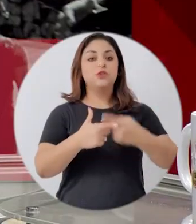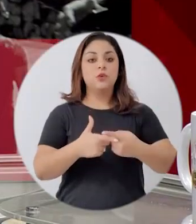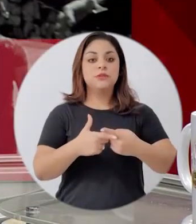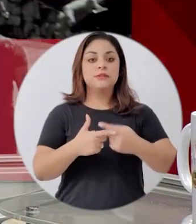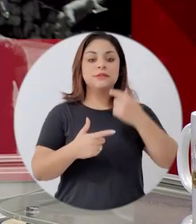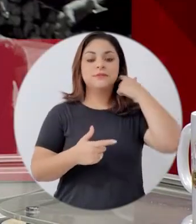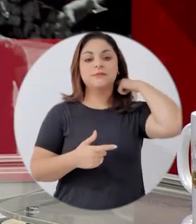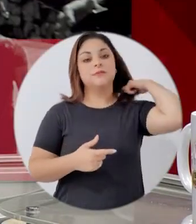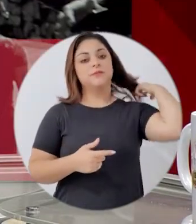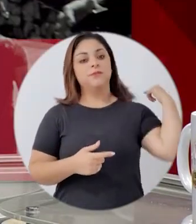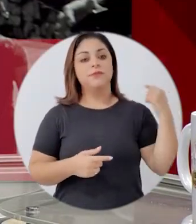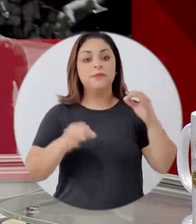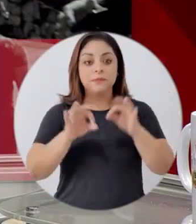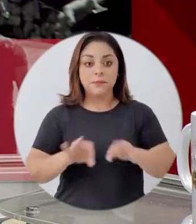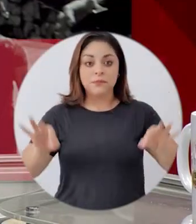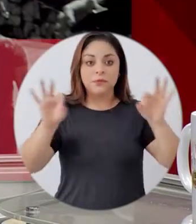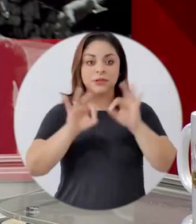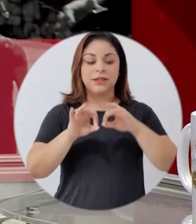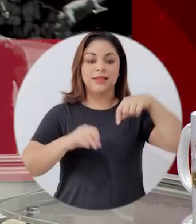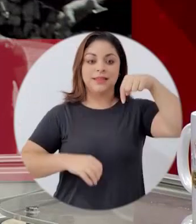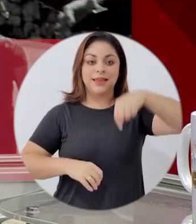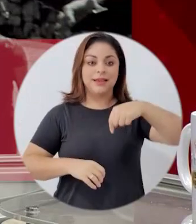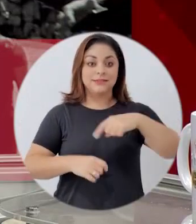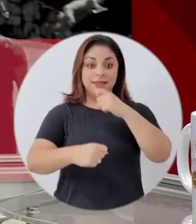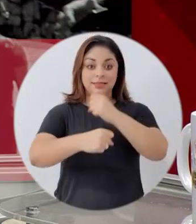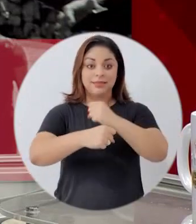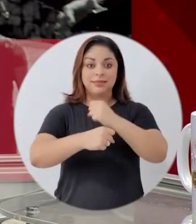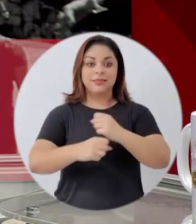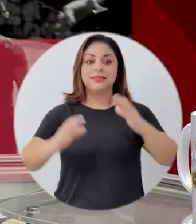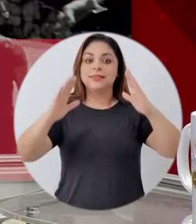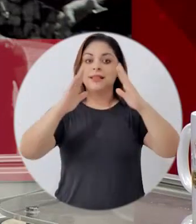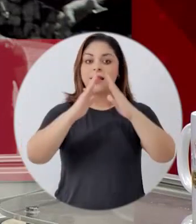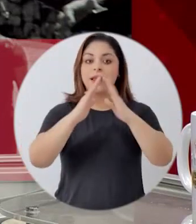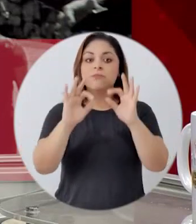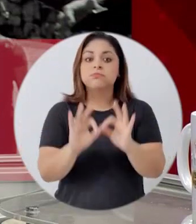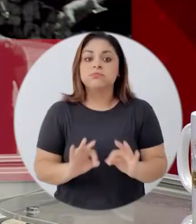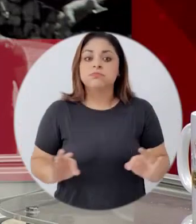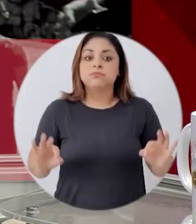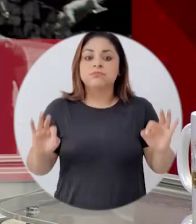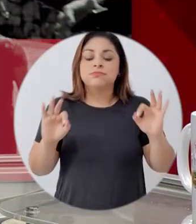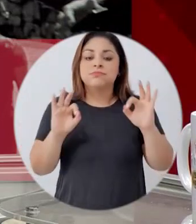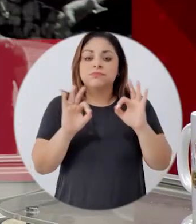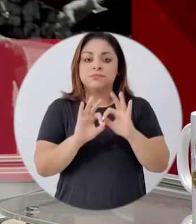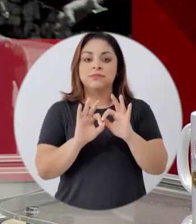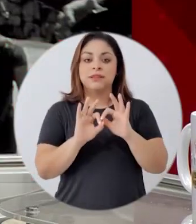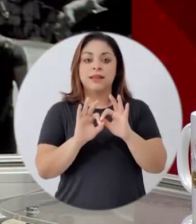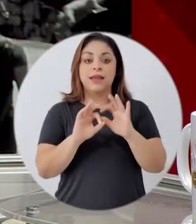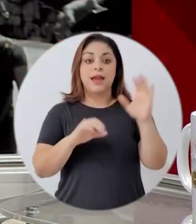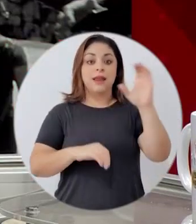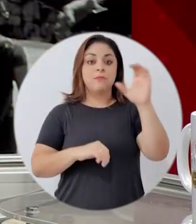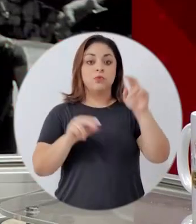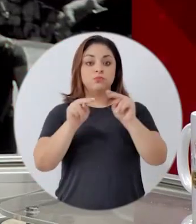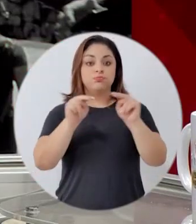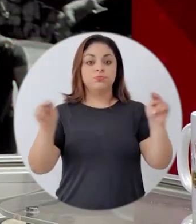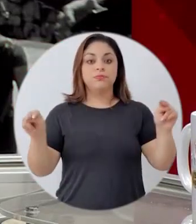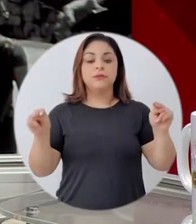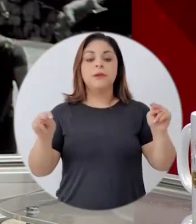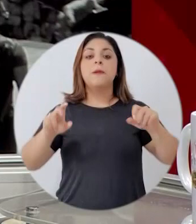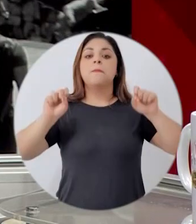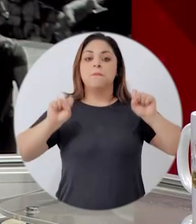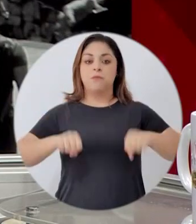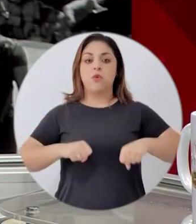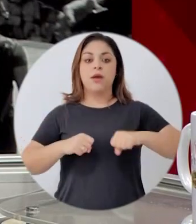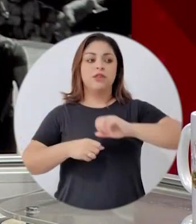Insistir entonces en que en esta, ¿verdad?, tarea tan importante, tan vital, como digo yo, de la carbono neutralidad, pues